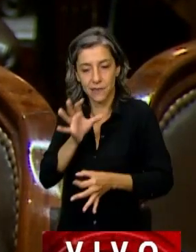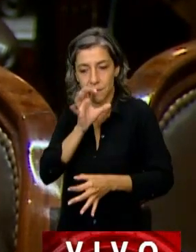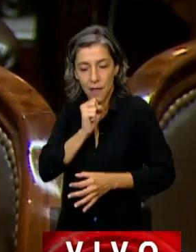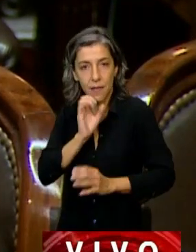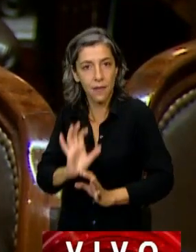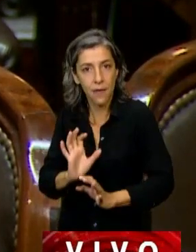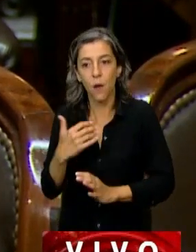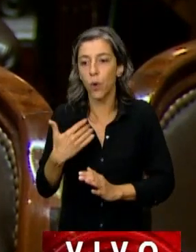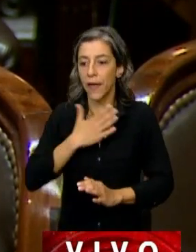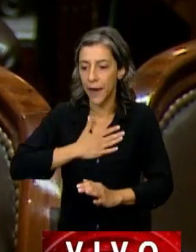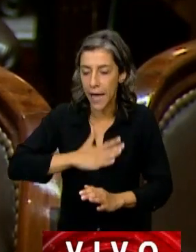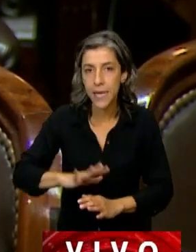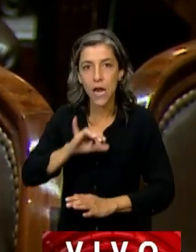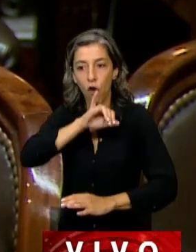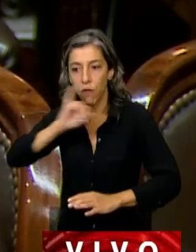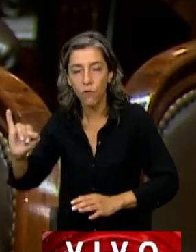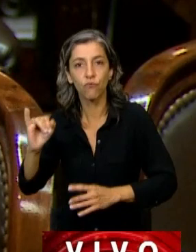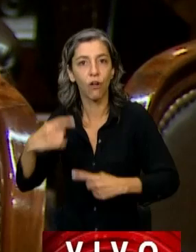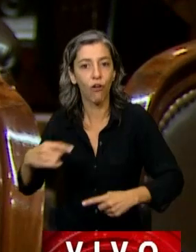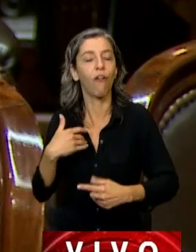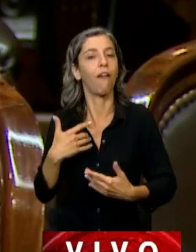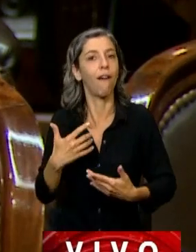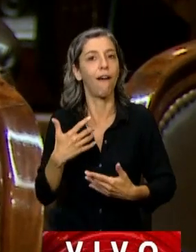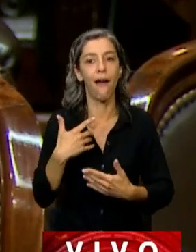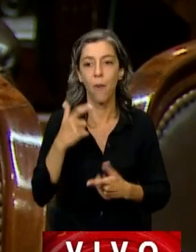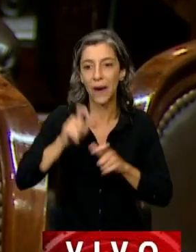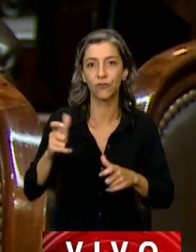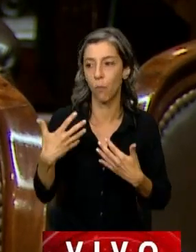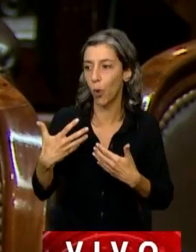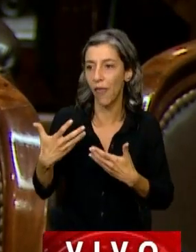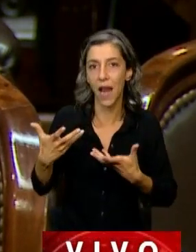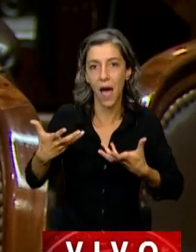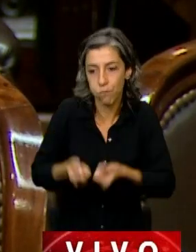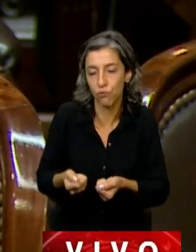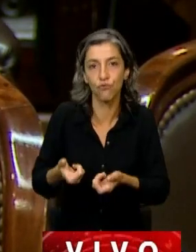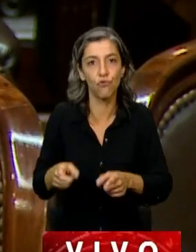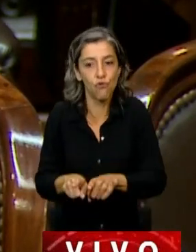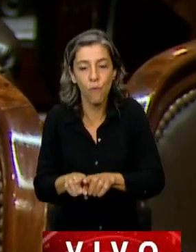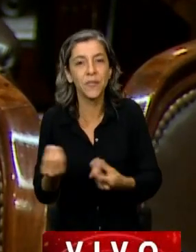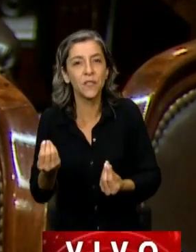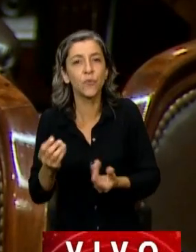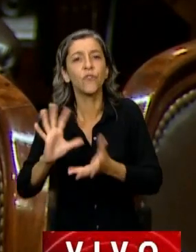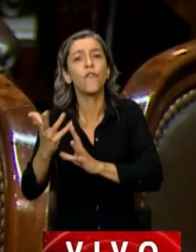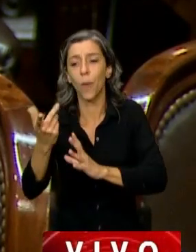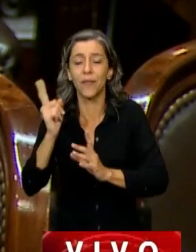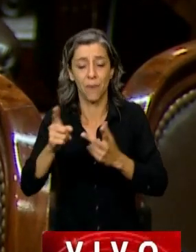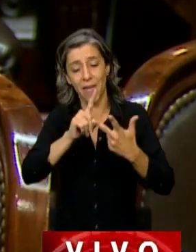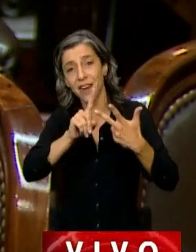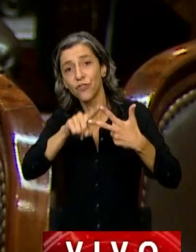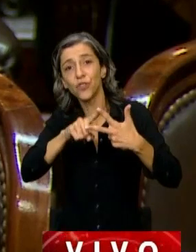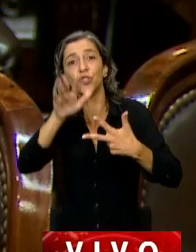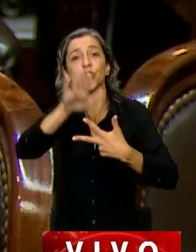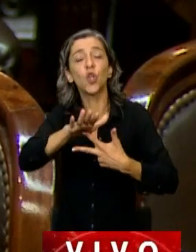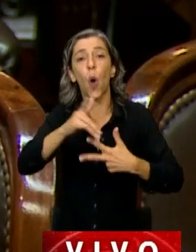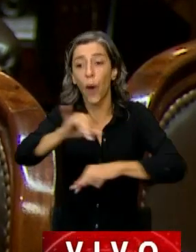lo hacen. Y las campañas de concientización aplican al resto de los ciudadanos para que todos seamos parte